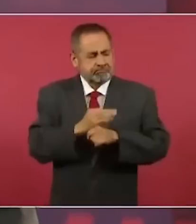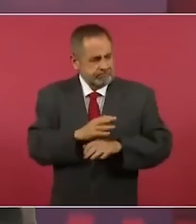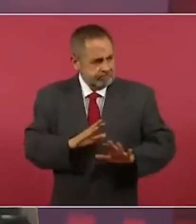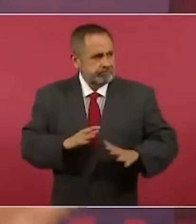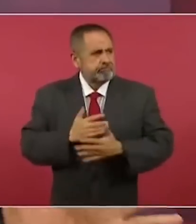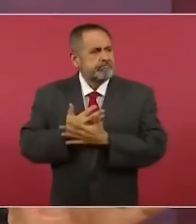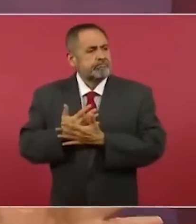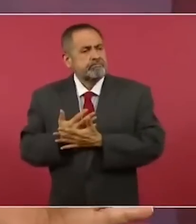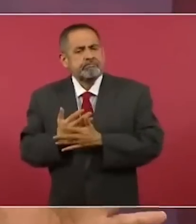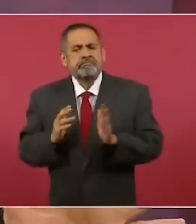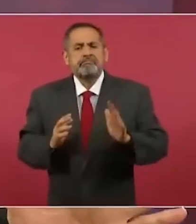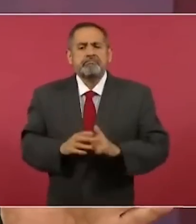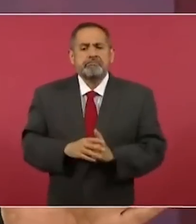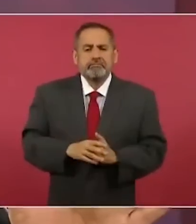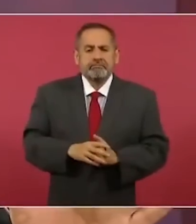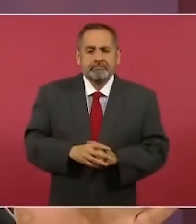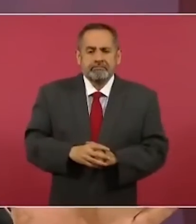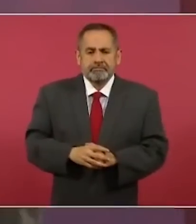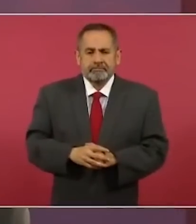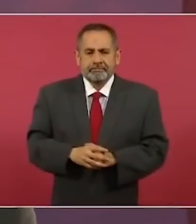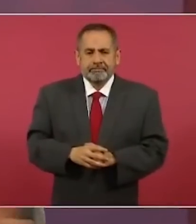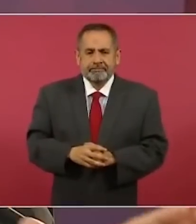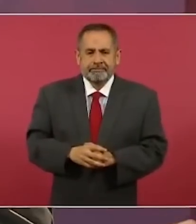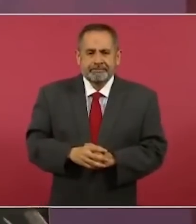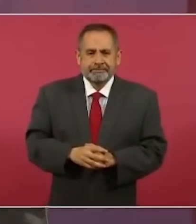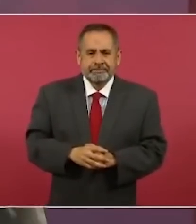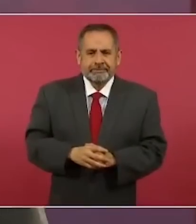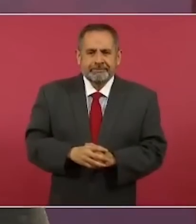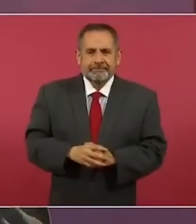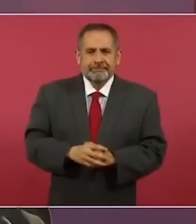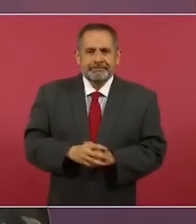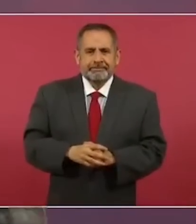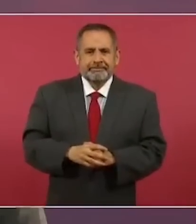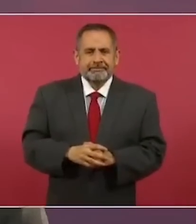Nada más que sepan que